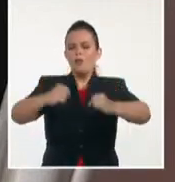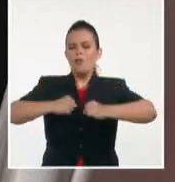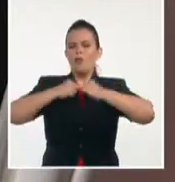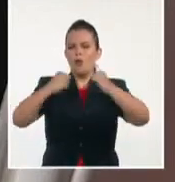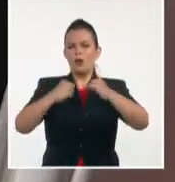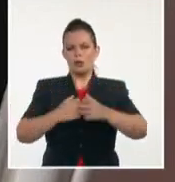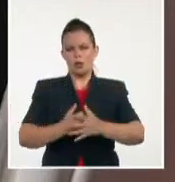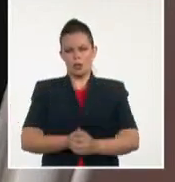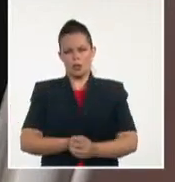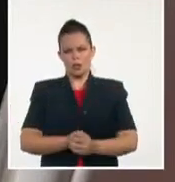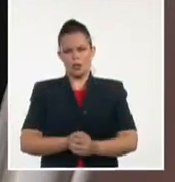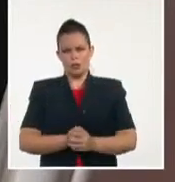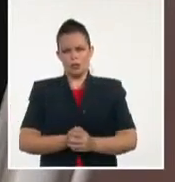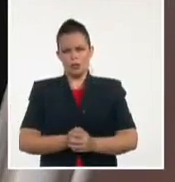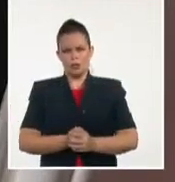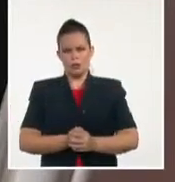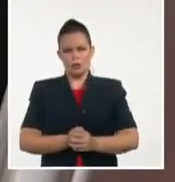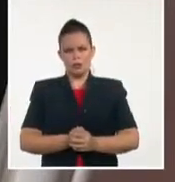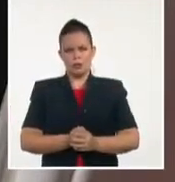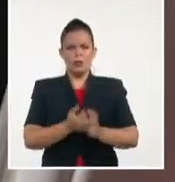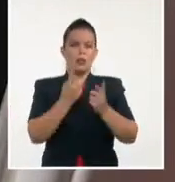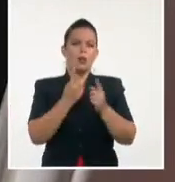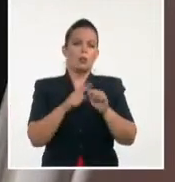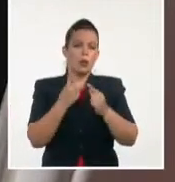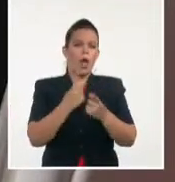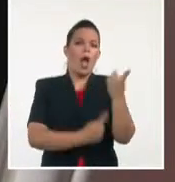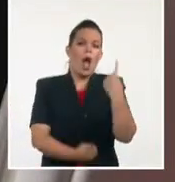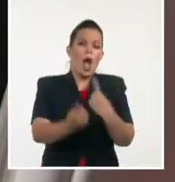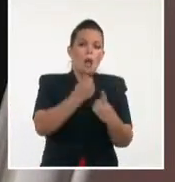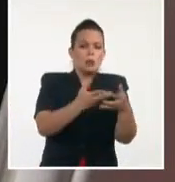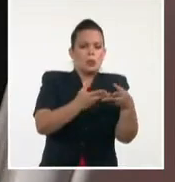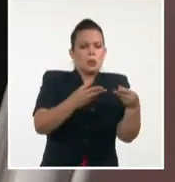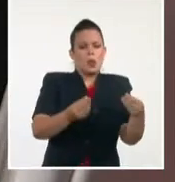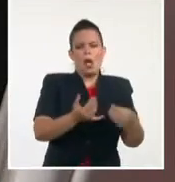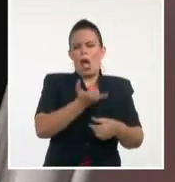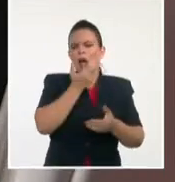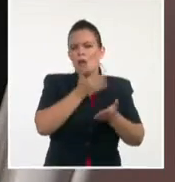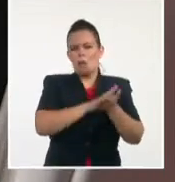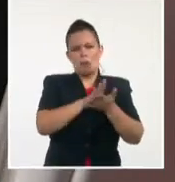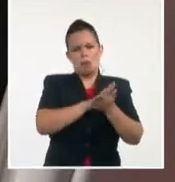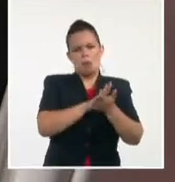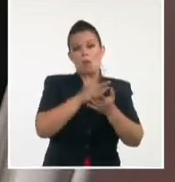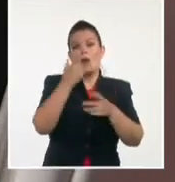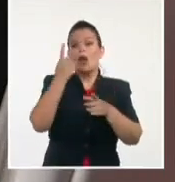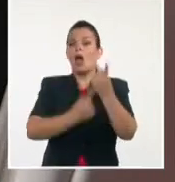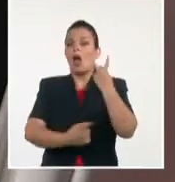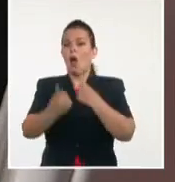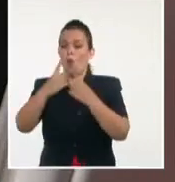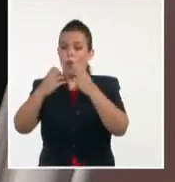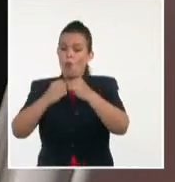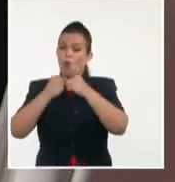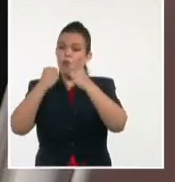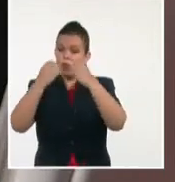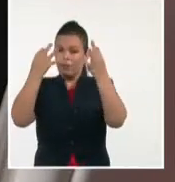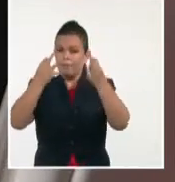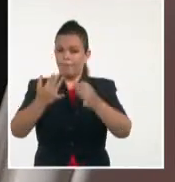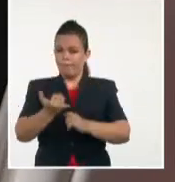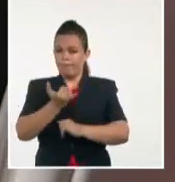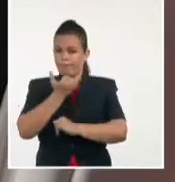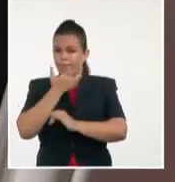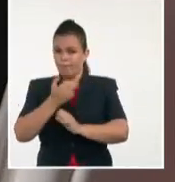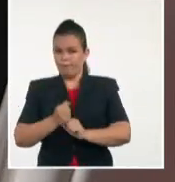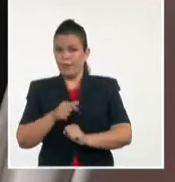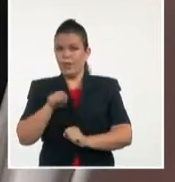verdad hace daño, destruyen. Por lo tanto, es un factor que tenemos que tener presente en cada temporada